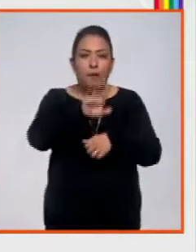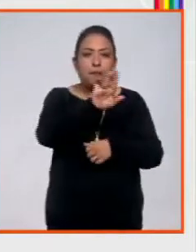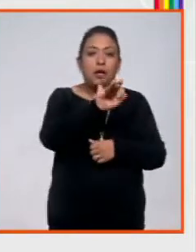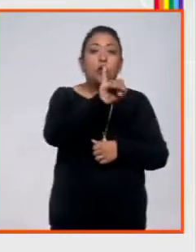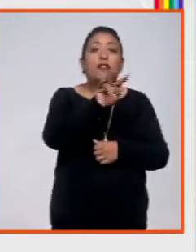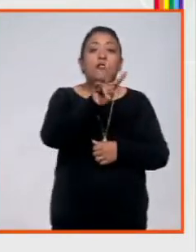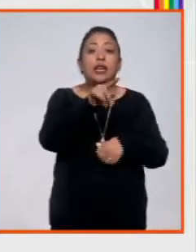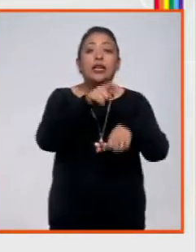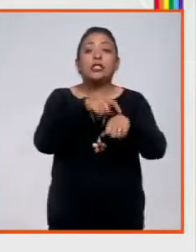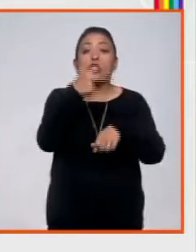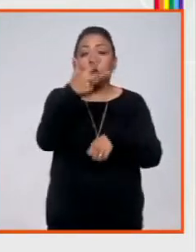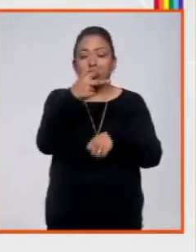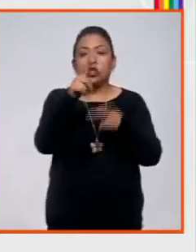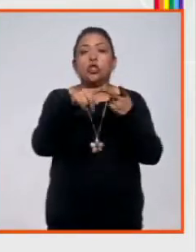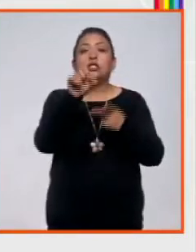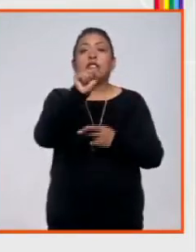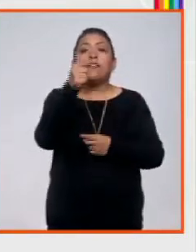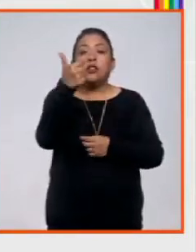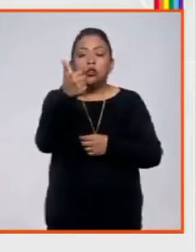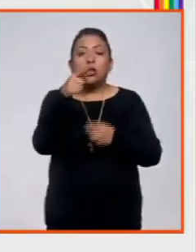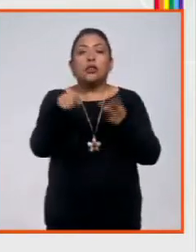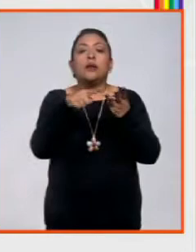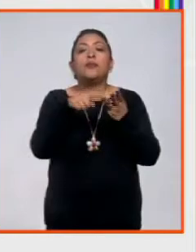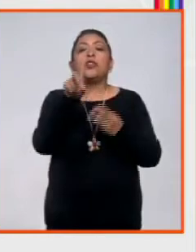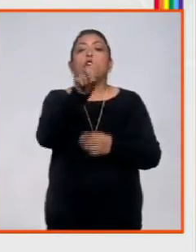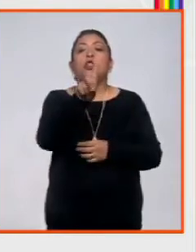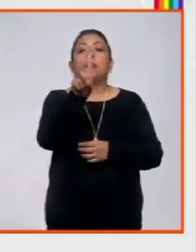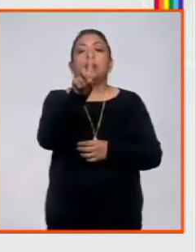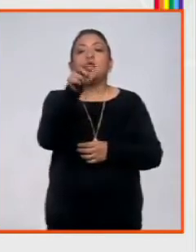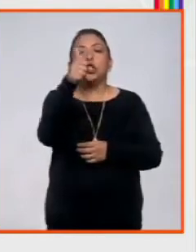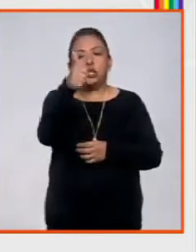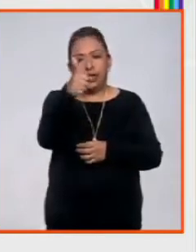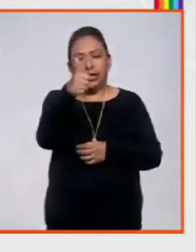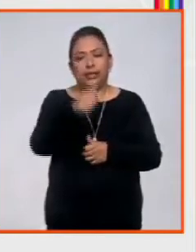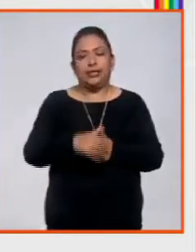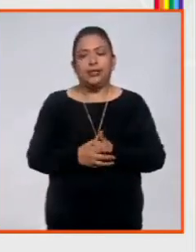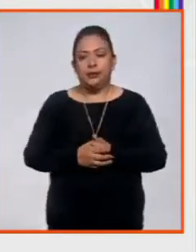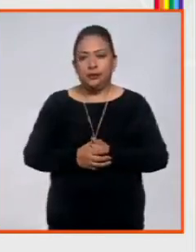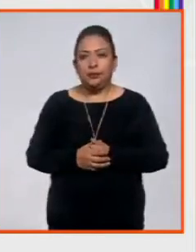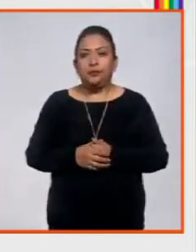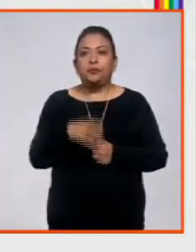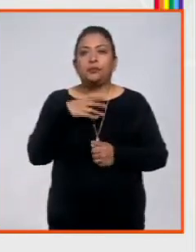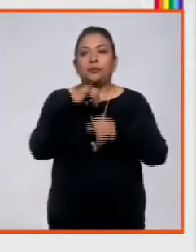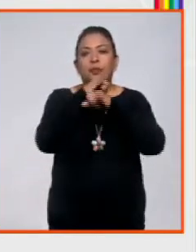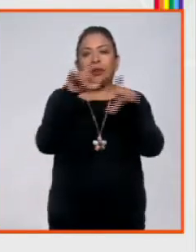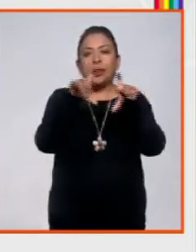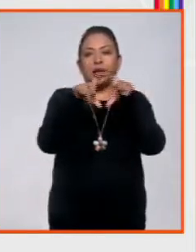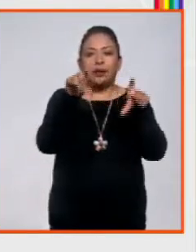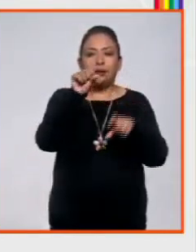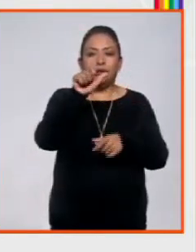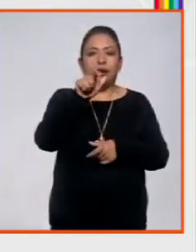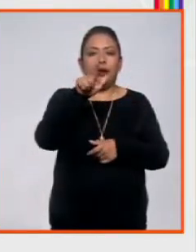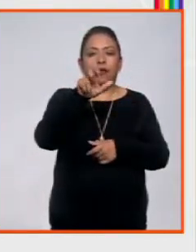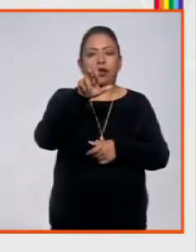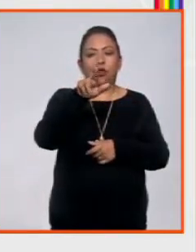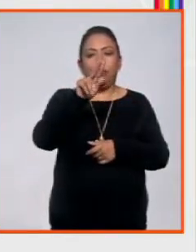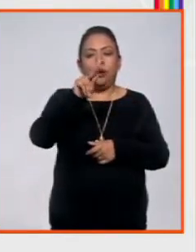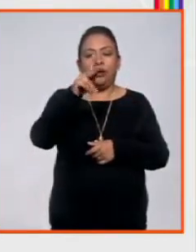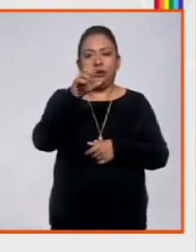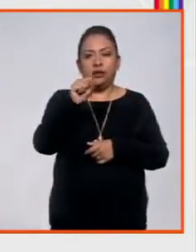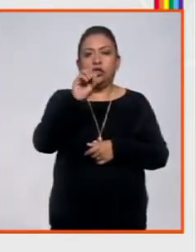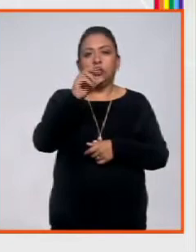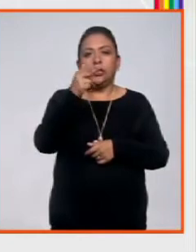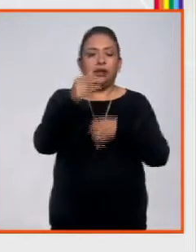jueves y viernes a las 8 sábado a las 7 y domingo a las 6 con información y texto de salvador perches galván